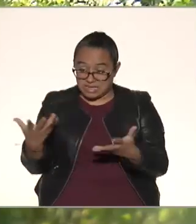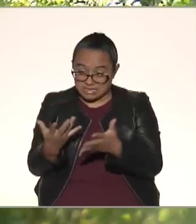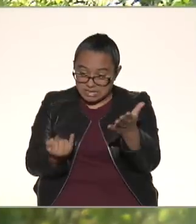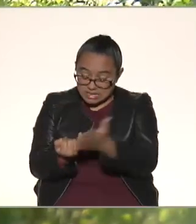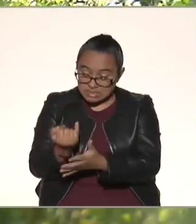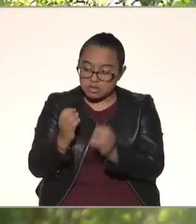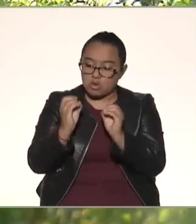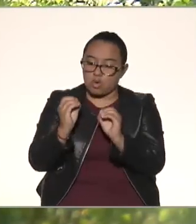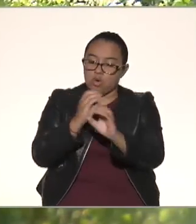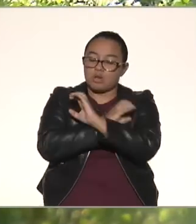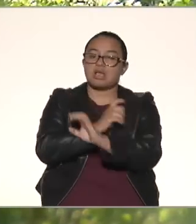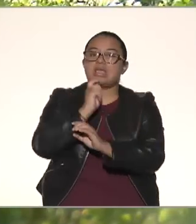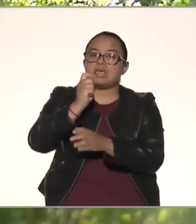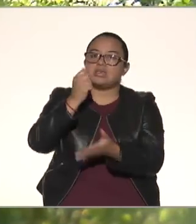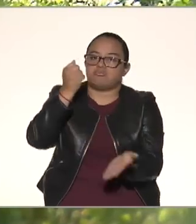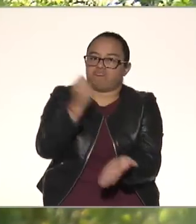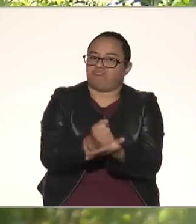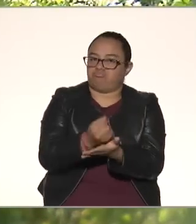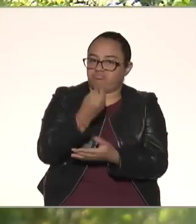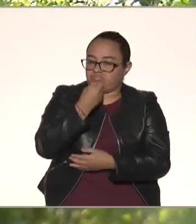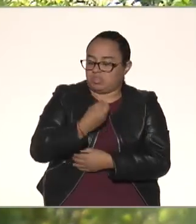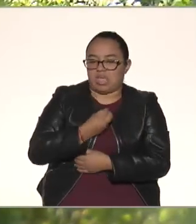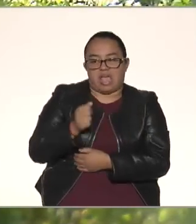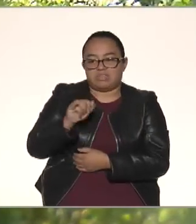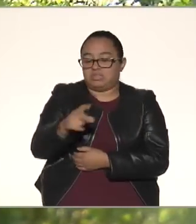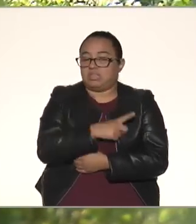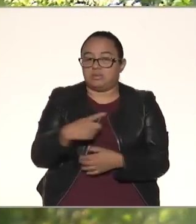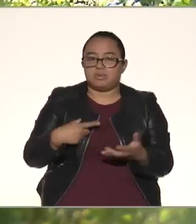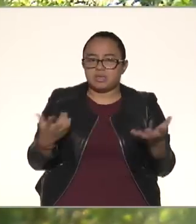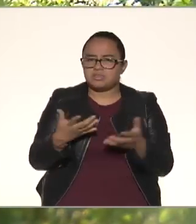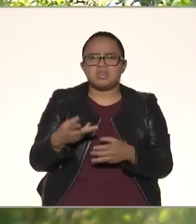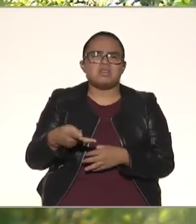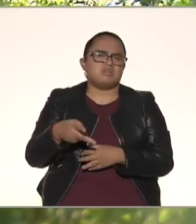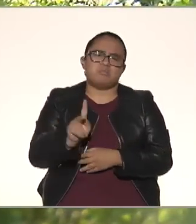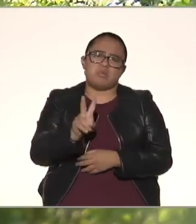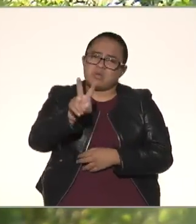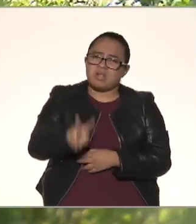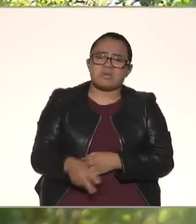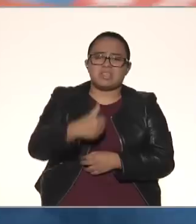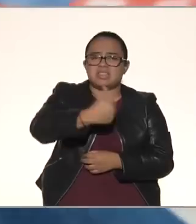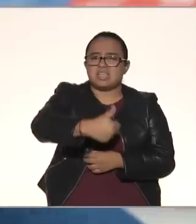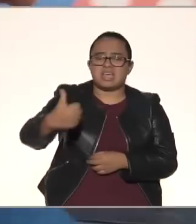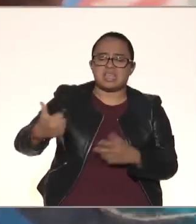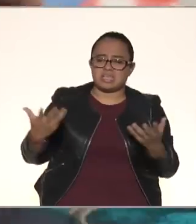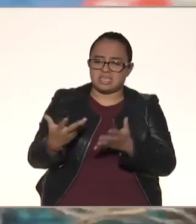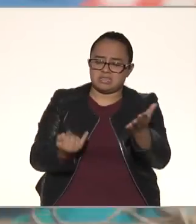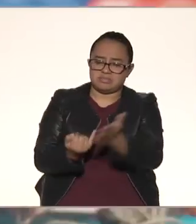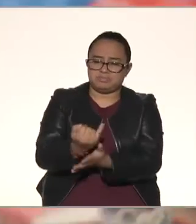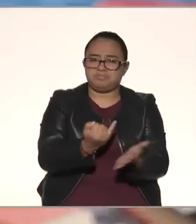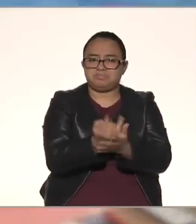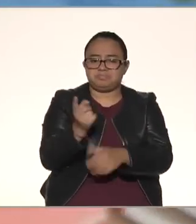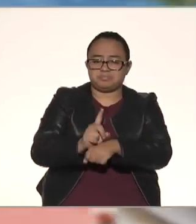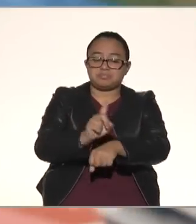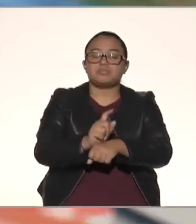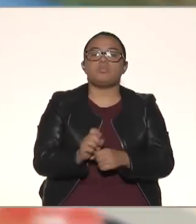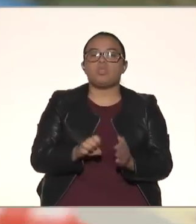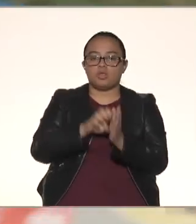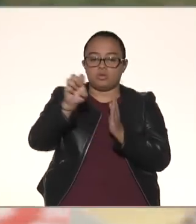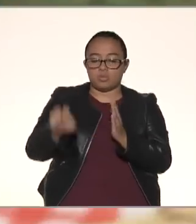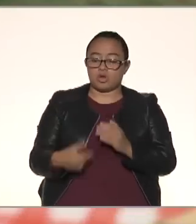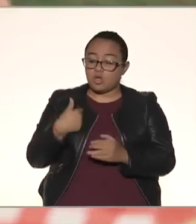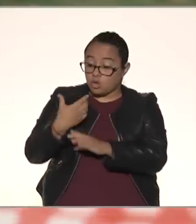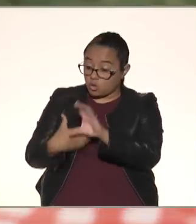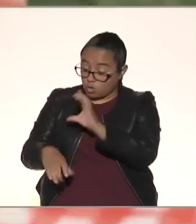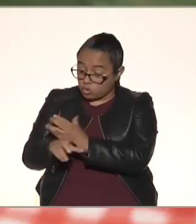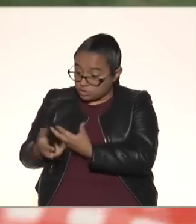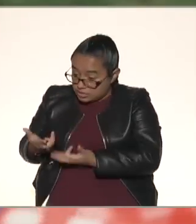convierten en obligatorios, pero en realidad es una elección que hacemos diariamente. La generosidad no es dar aquello que nos sobra,